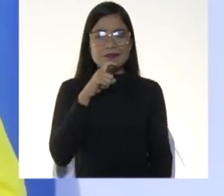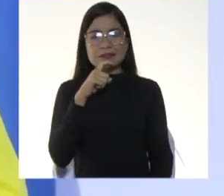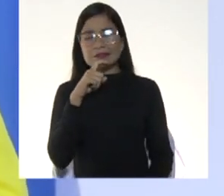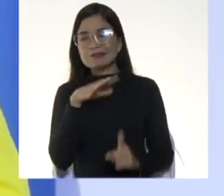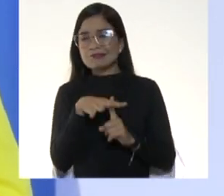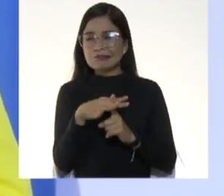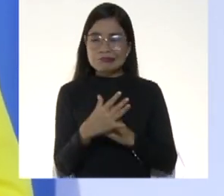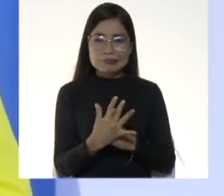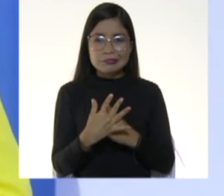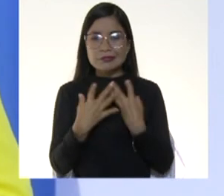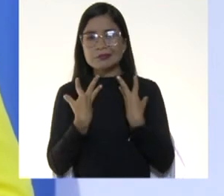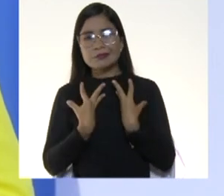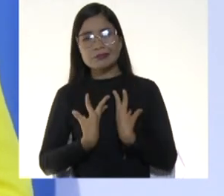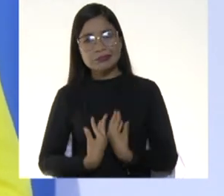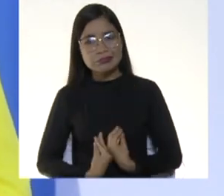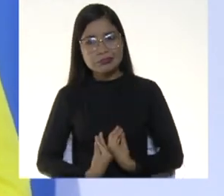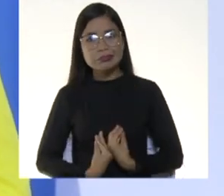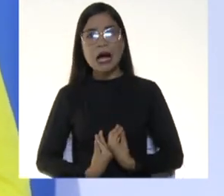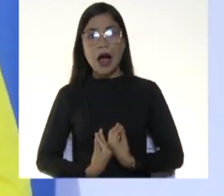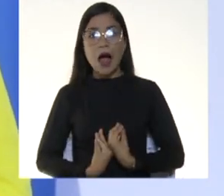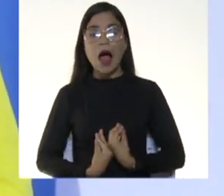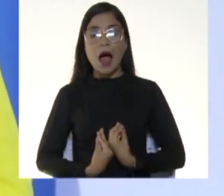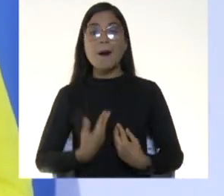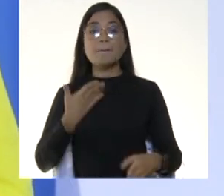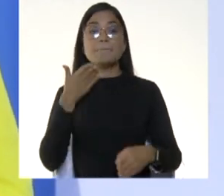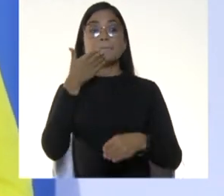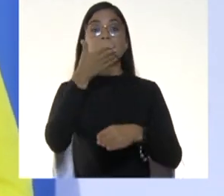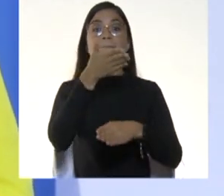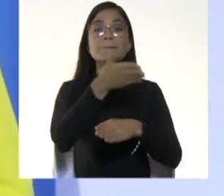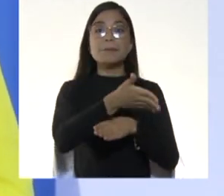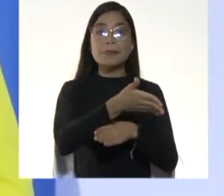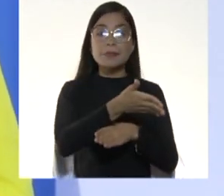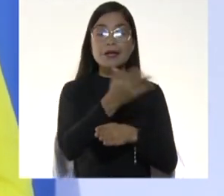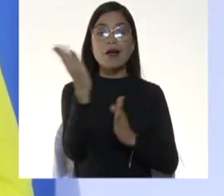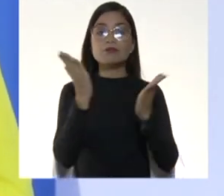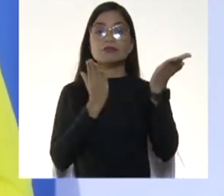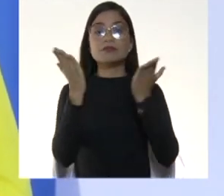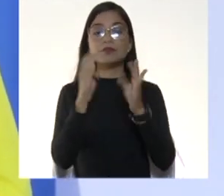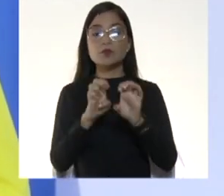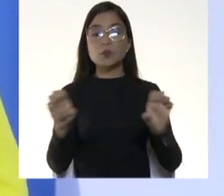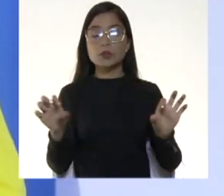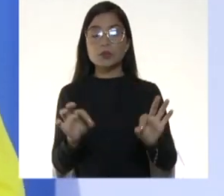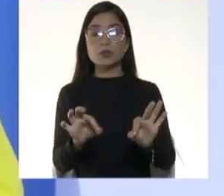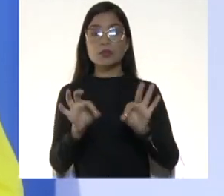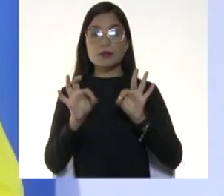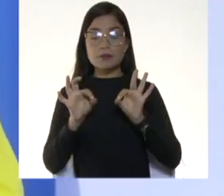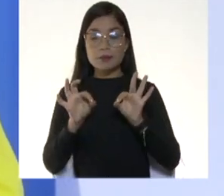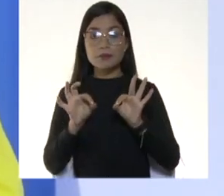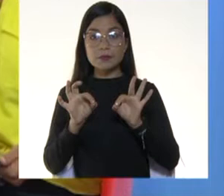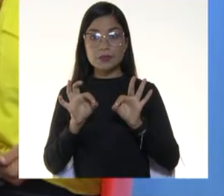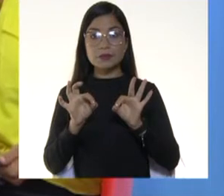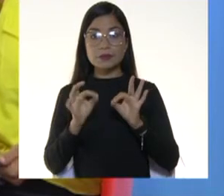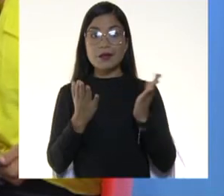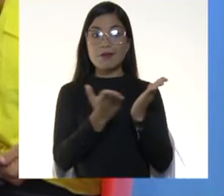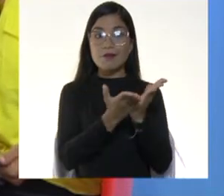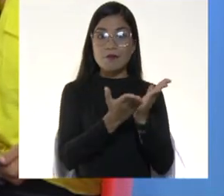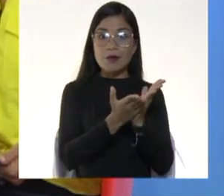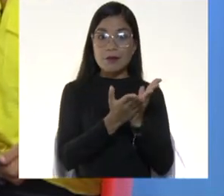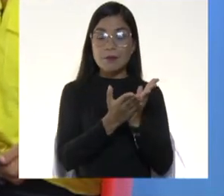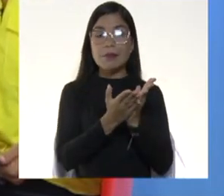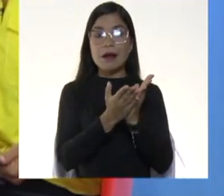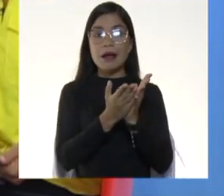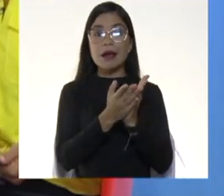de situaciones, acércate a un servicio de la modalidad de educación especial en donde sus especialistas, el